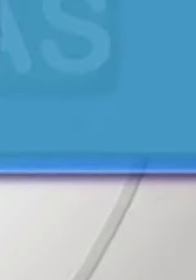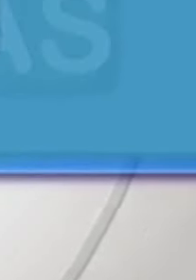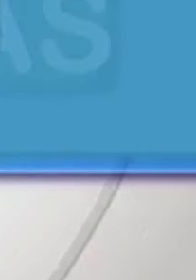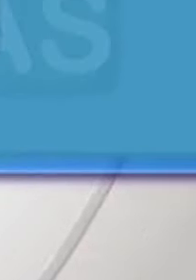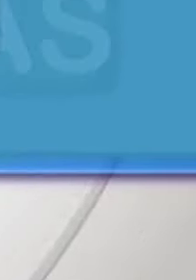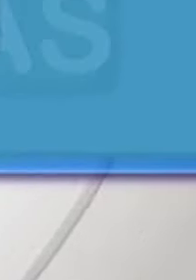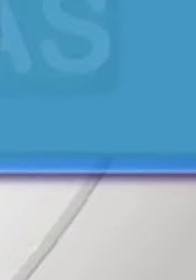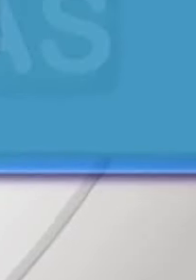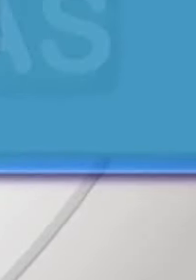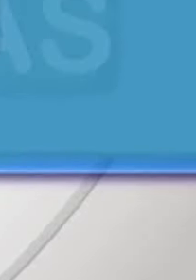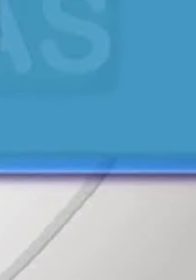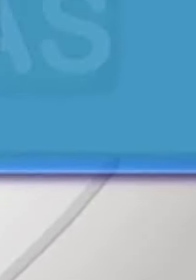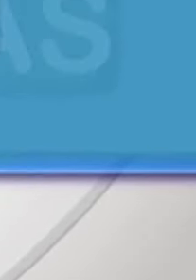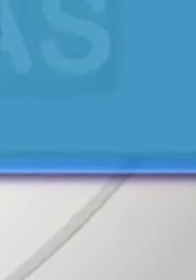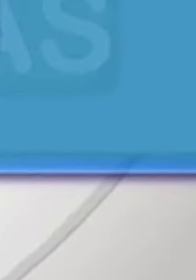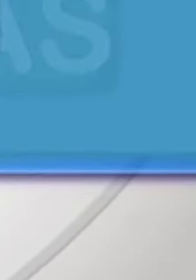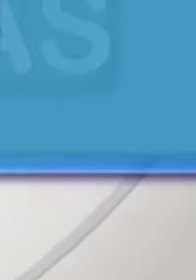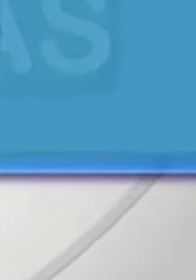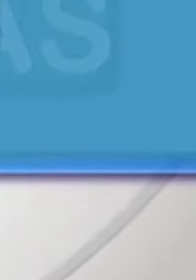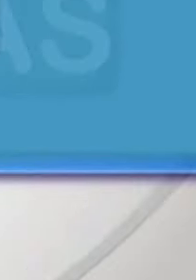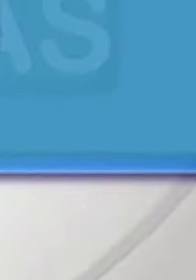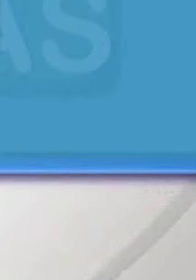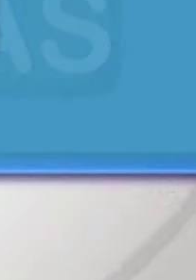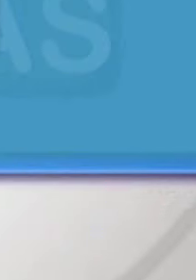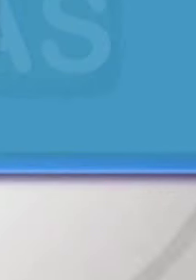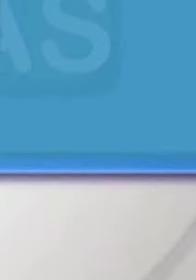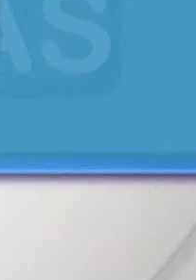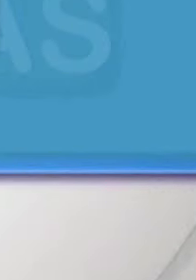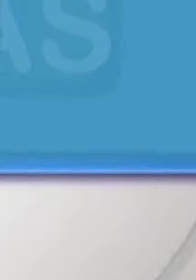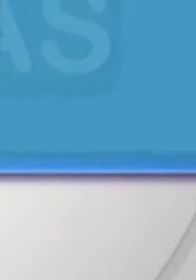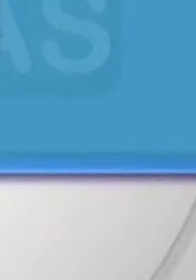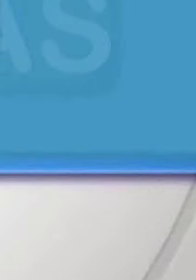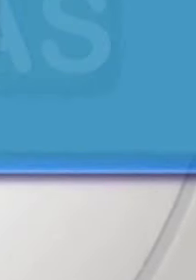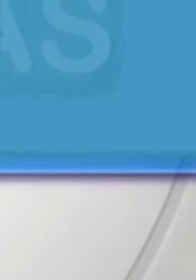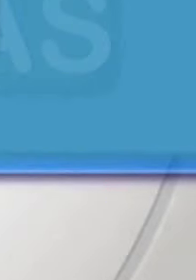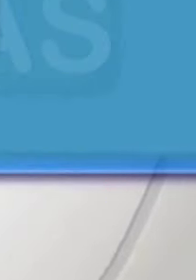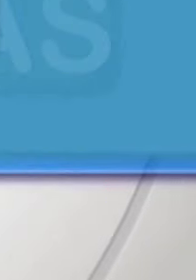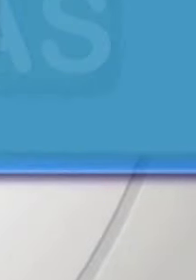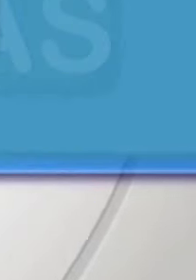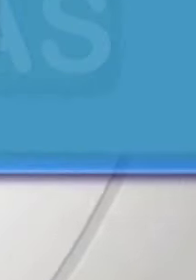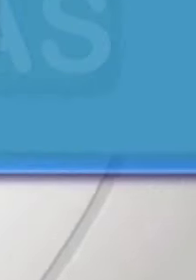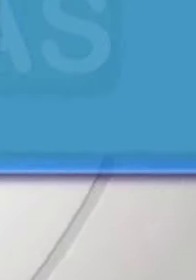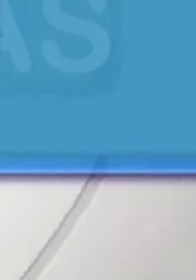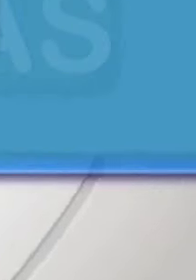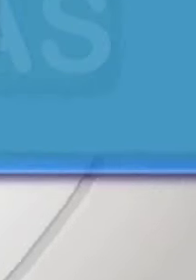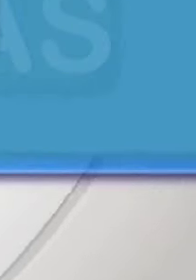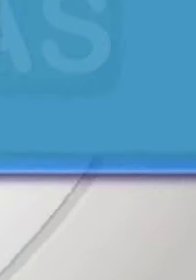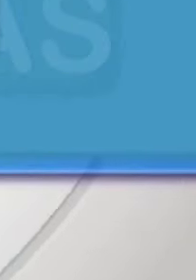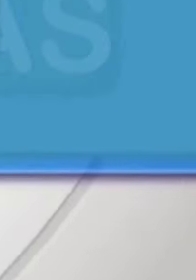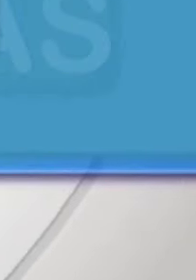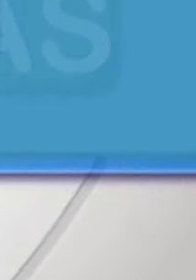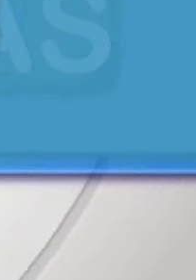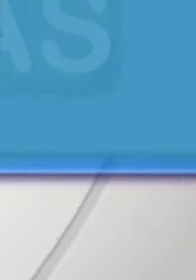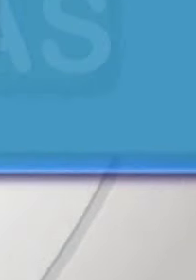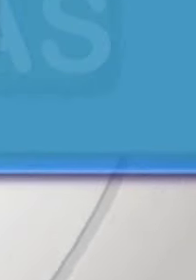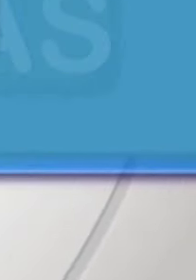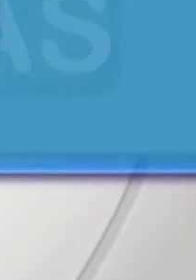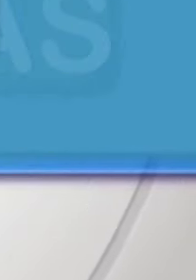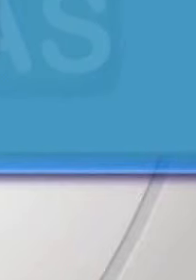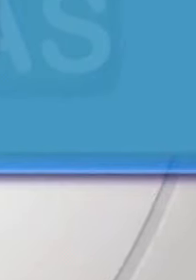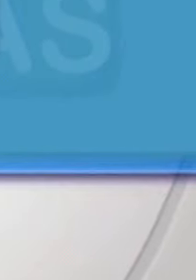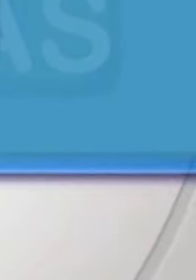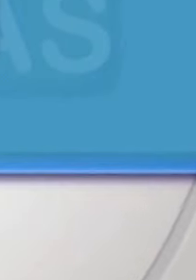Guadalajara México diplomada en investigación criminal y criminalística por la Universidad Católica de Córdoba